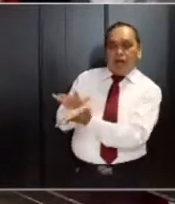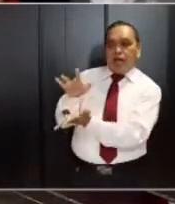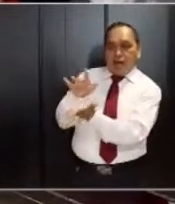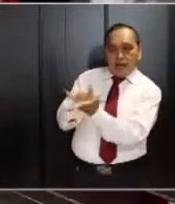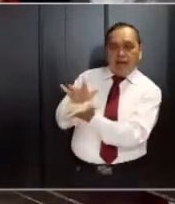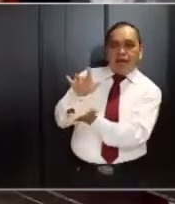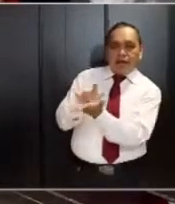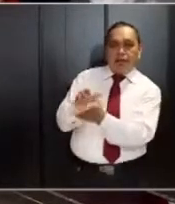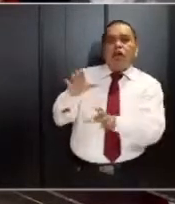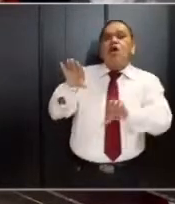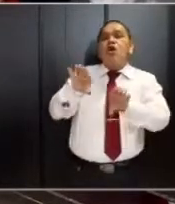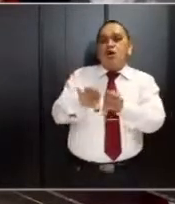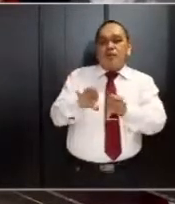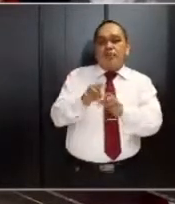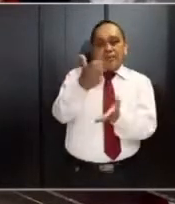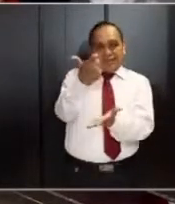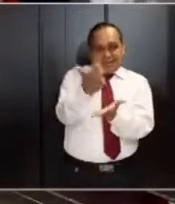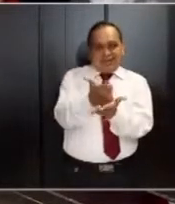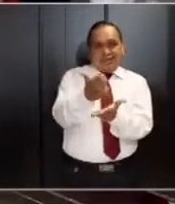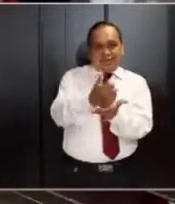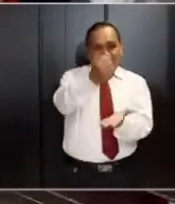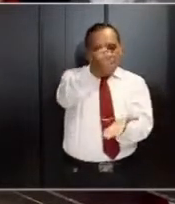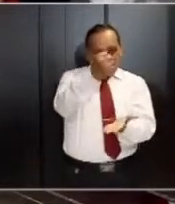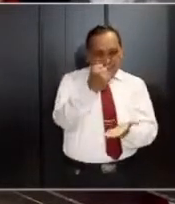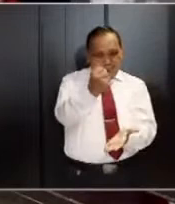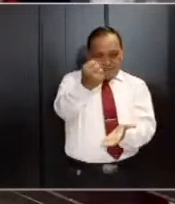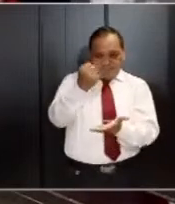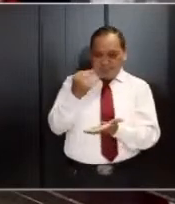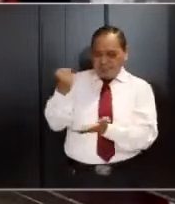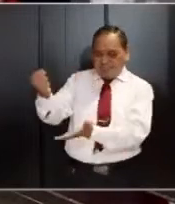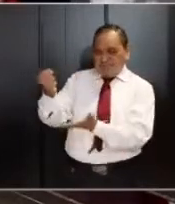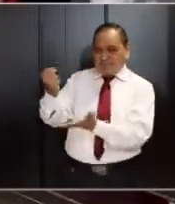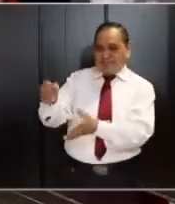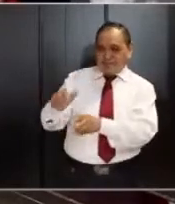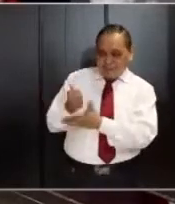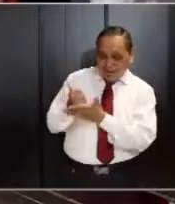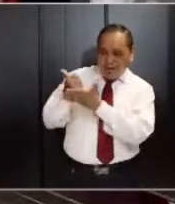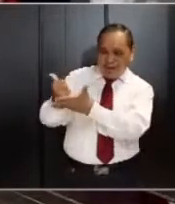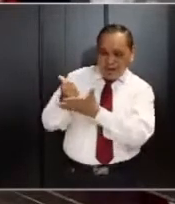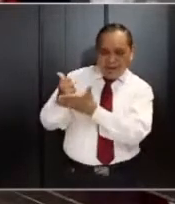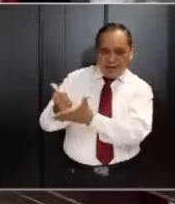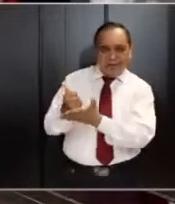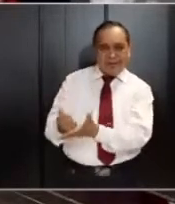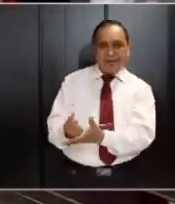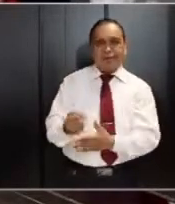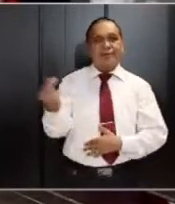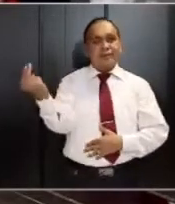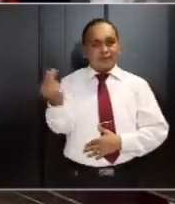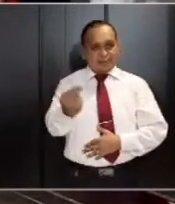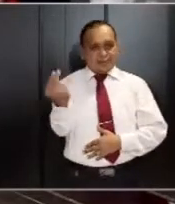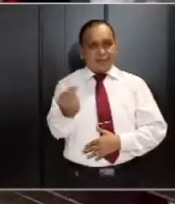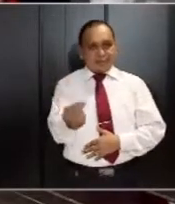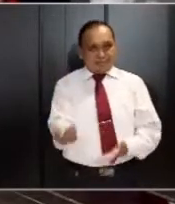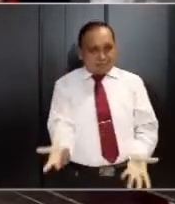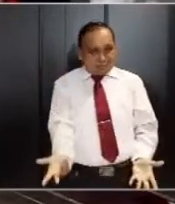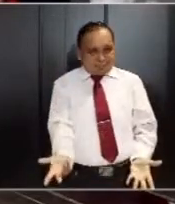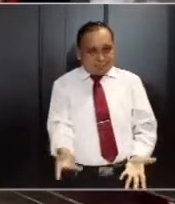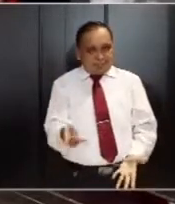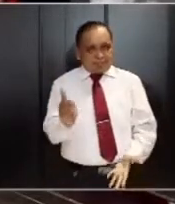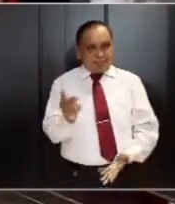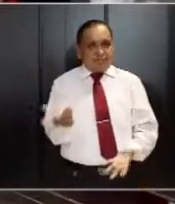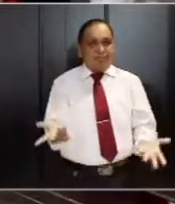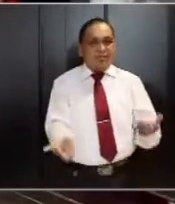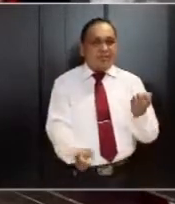apoyarlas con los recursos, ver la forma o la manera de cómo atender esas necesidades, porque ¿cómo se